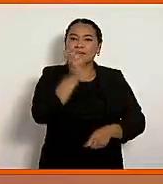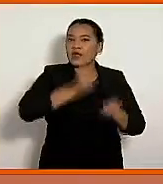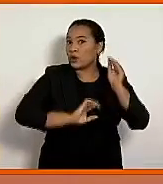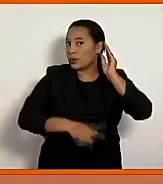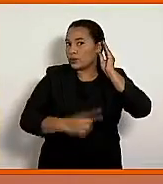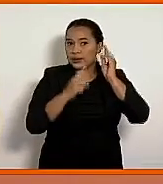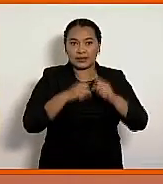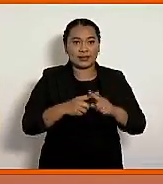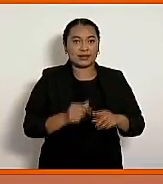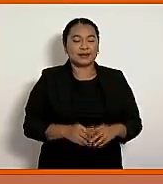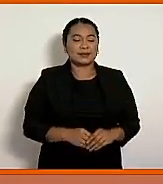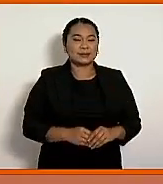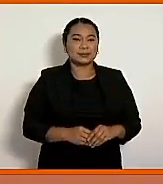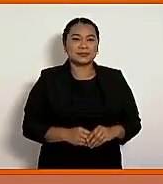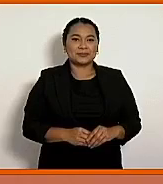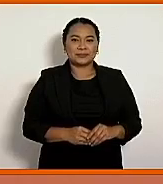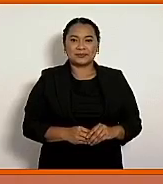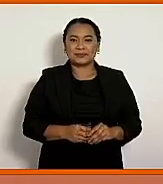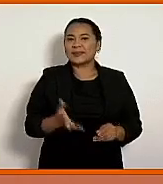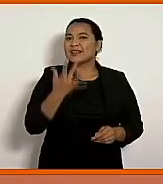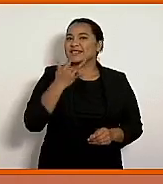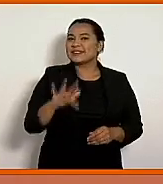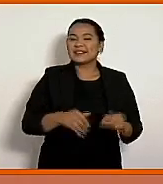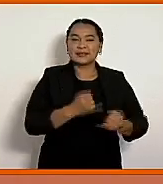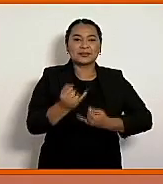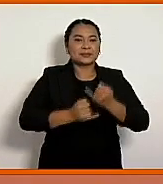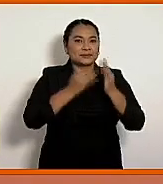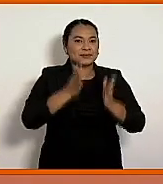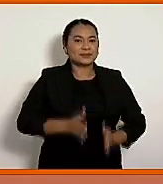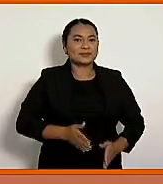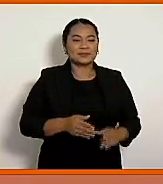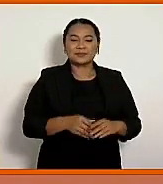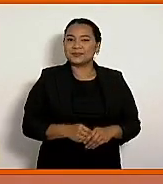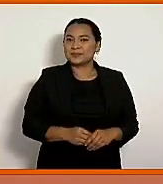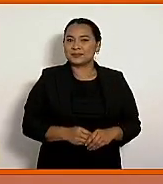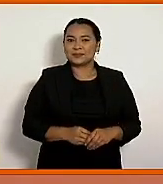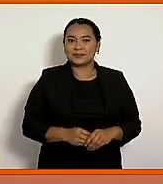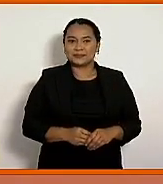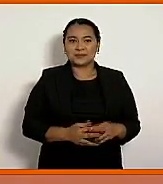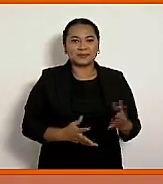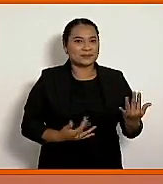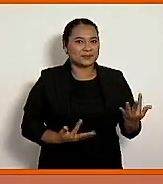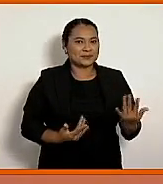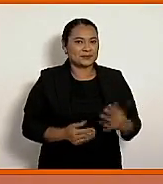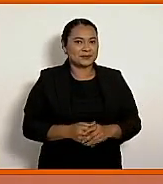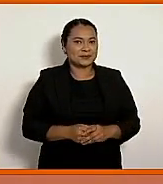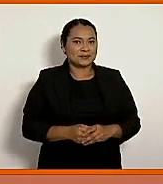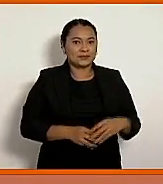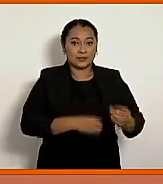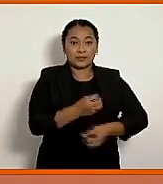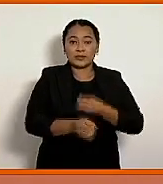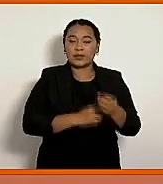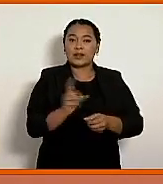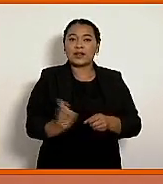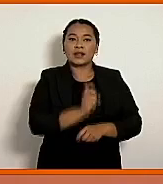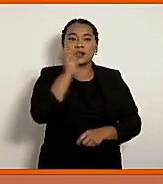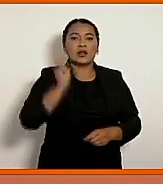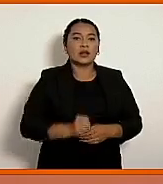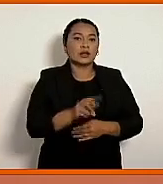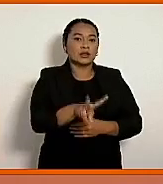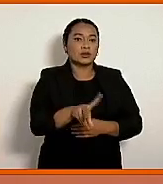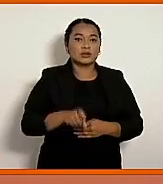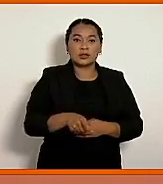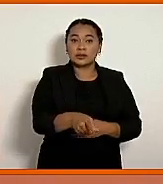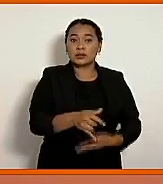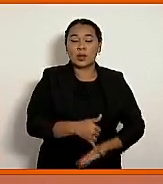de MultiX es suerte, jugador. Porque esta es 2X. Recuerda,